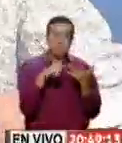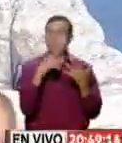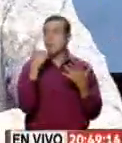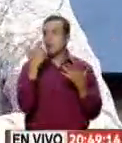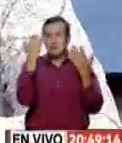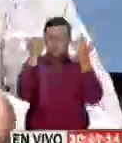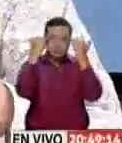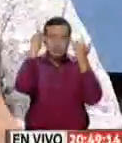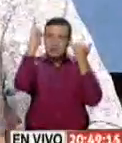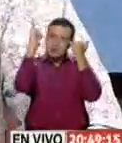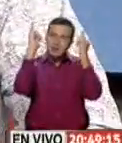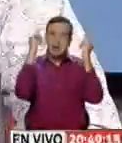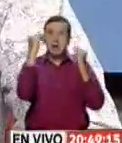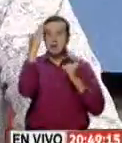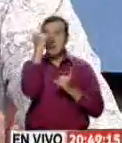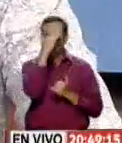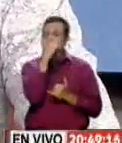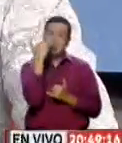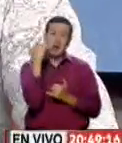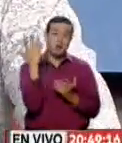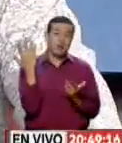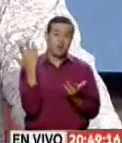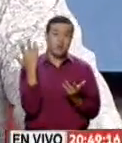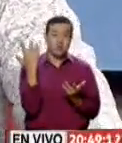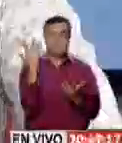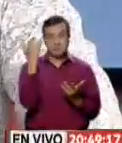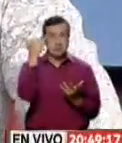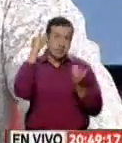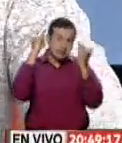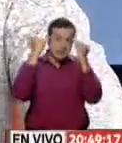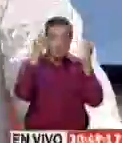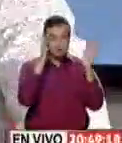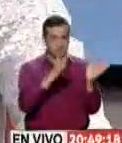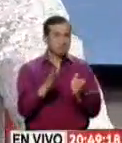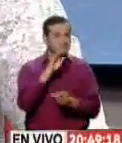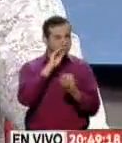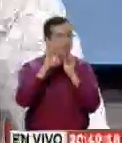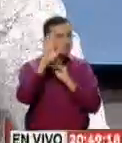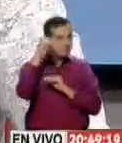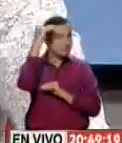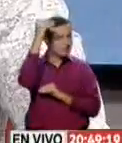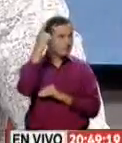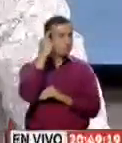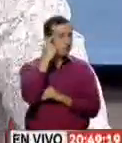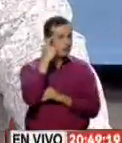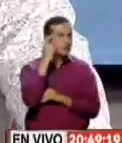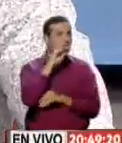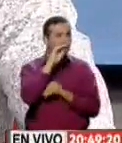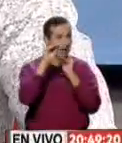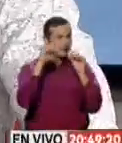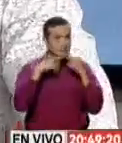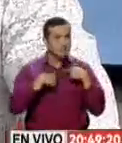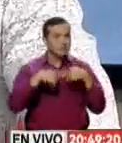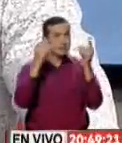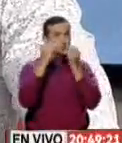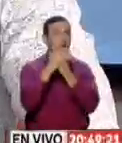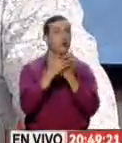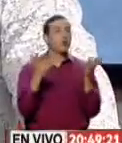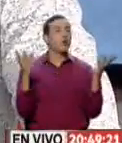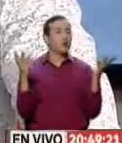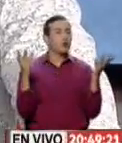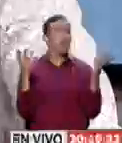no sé, el mejor maquillador? Ese tipo de cosas lo estamos preparando y en pocos meses yo creo que van a tener sorpresas,